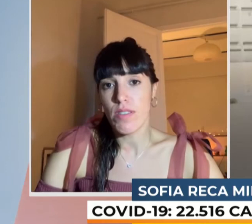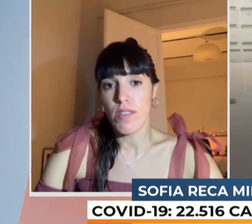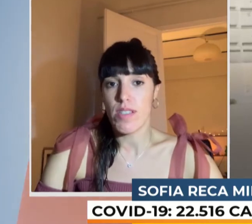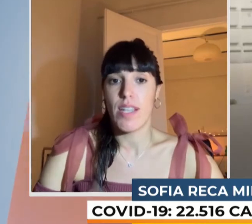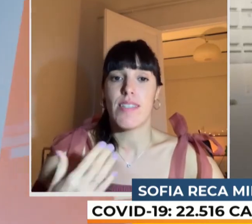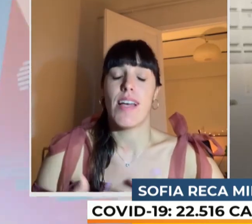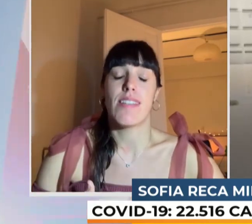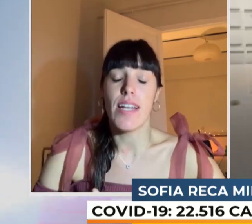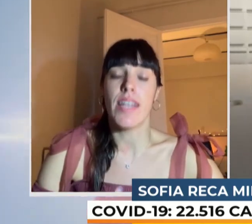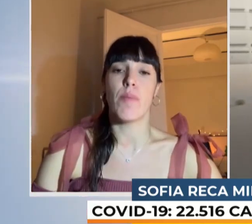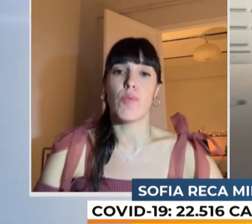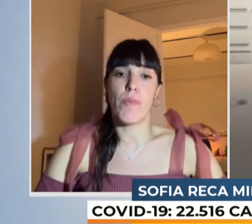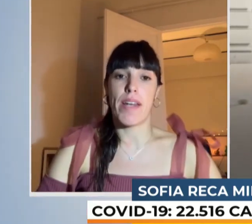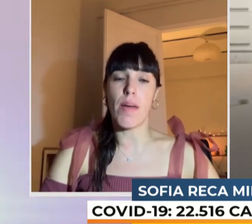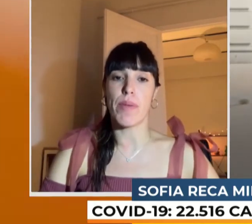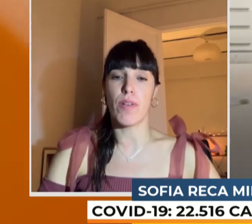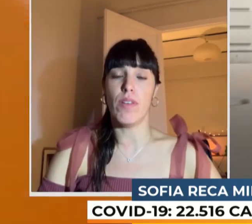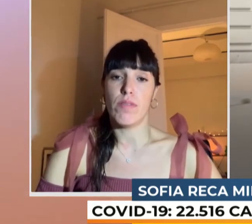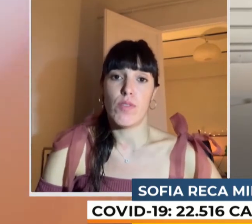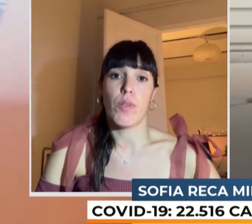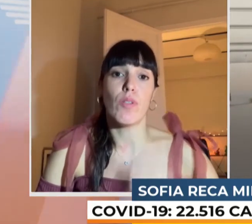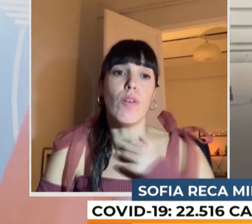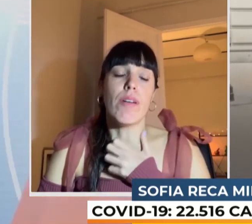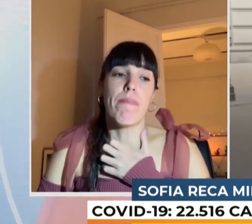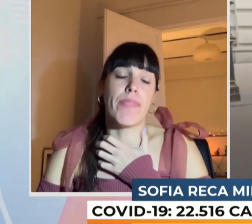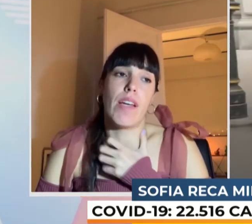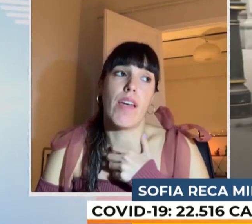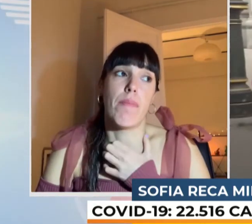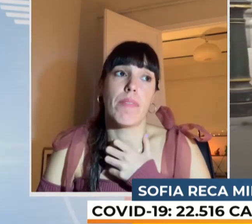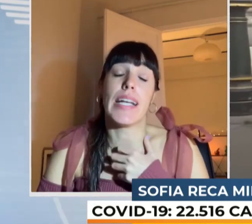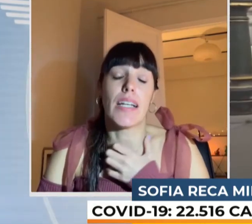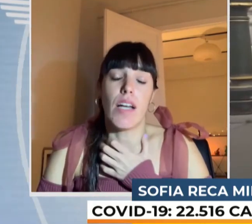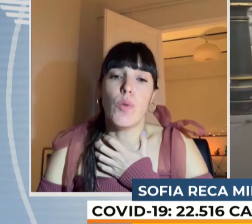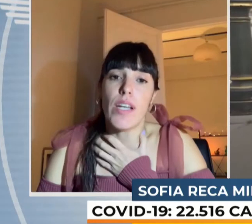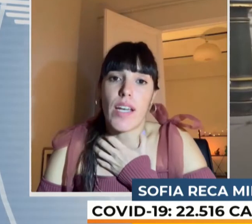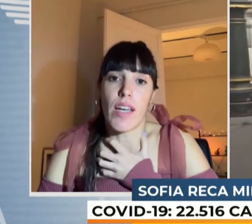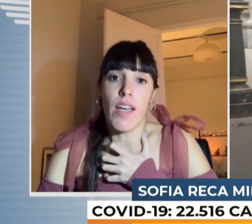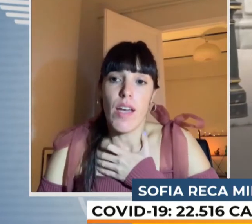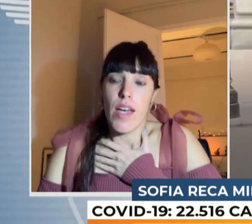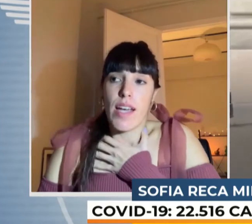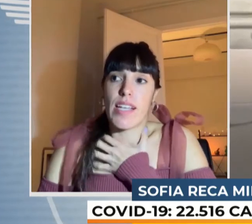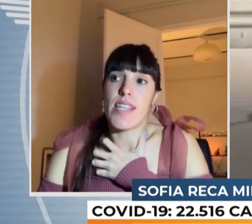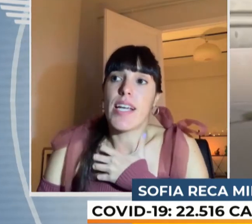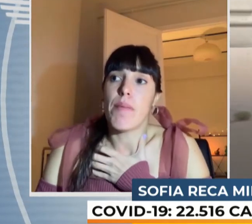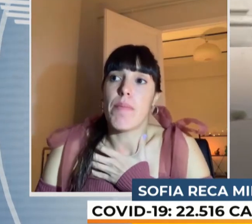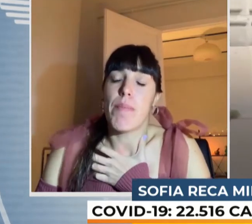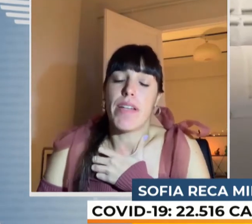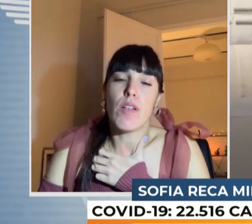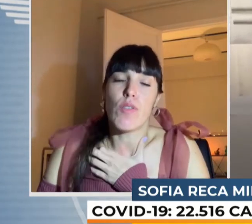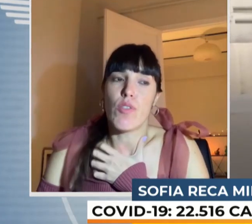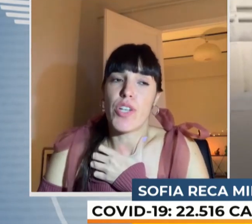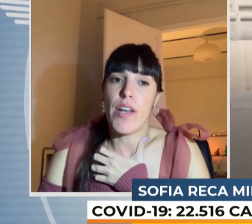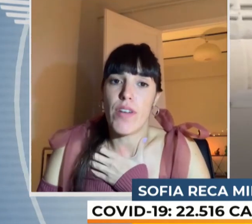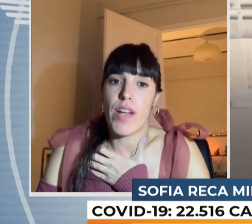propagación se acelere mucho más rápido, ¿no? Sobre todo en Cataluña, que sí que en